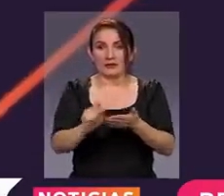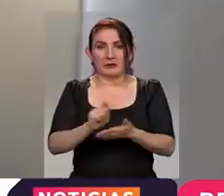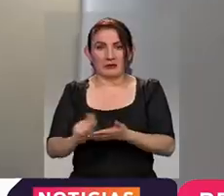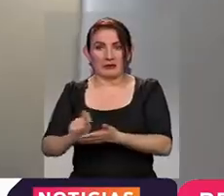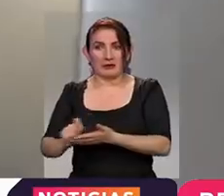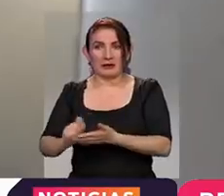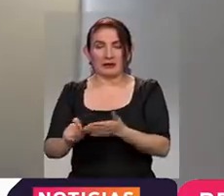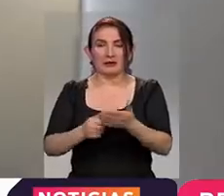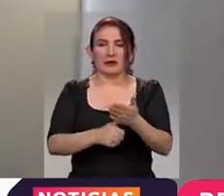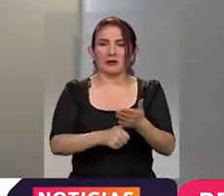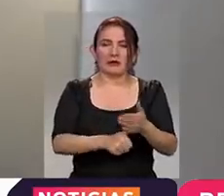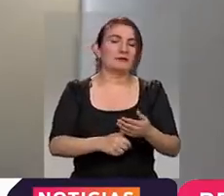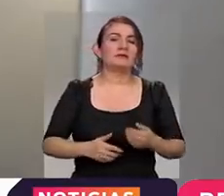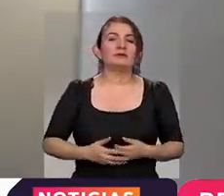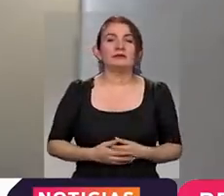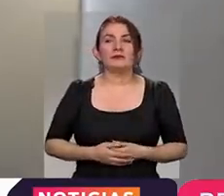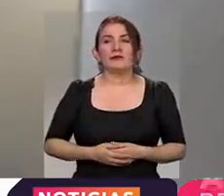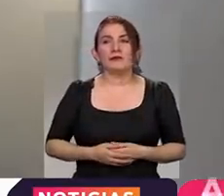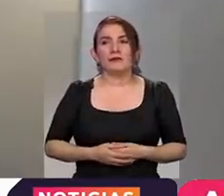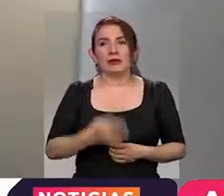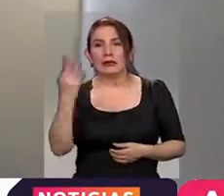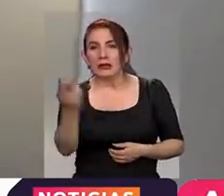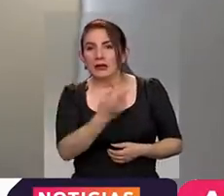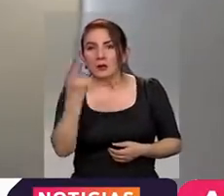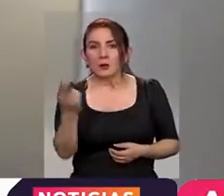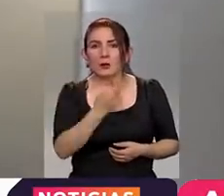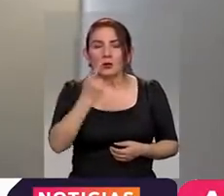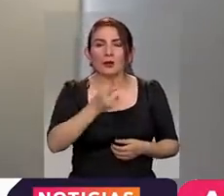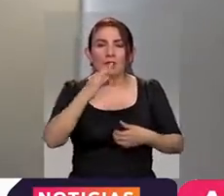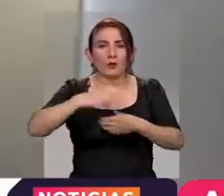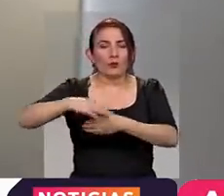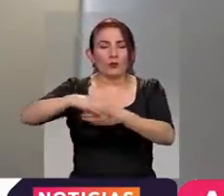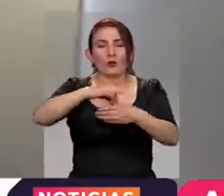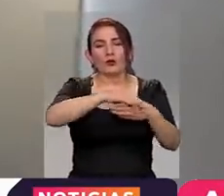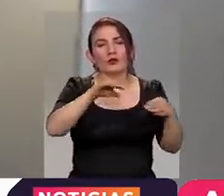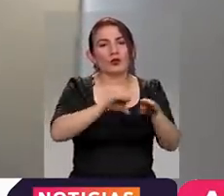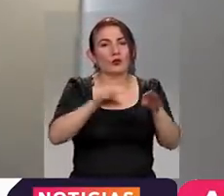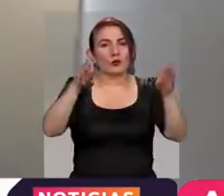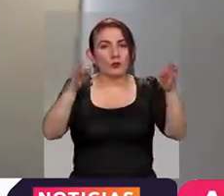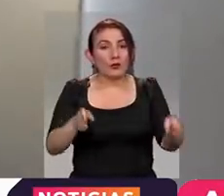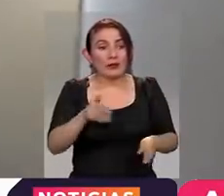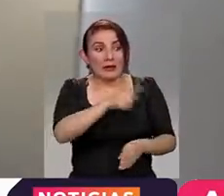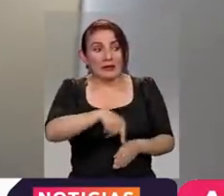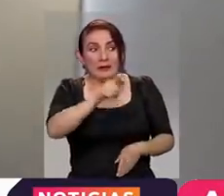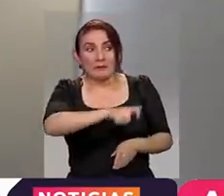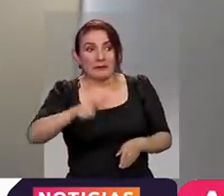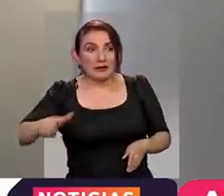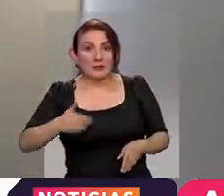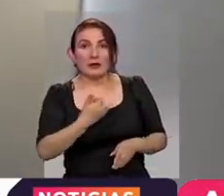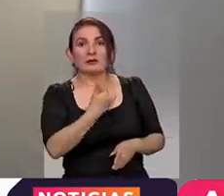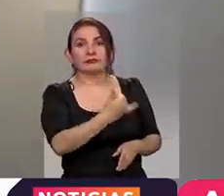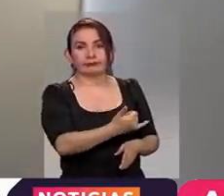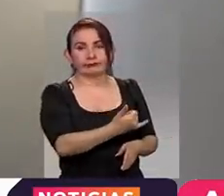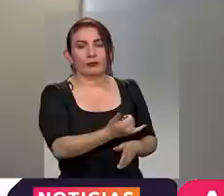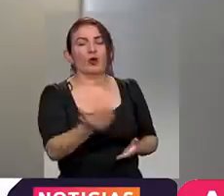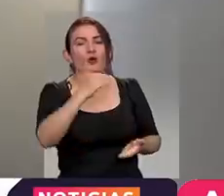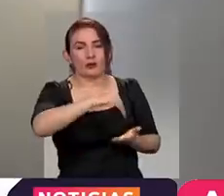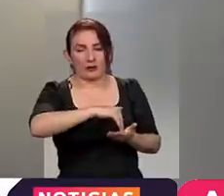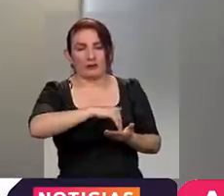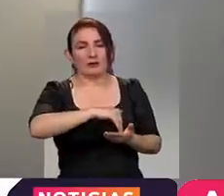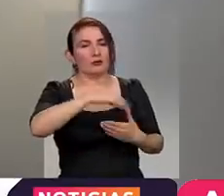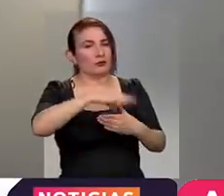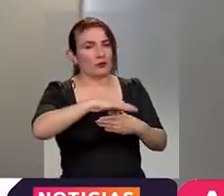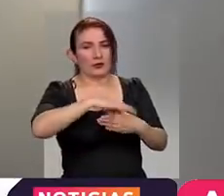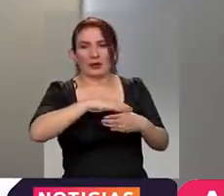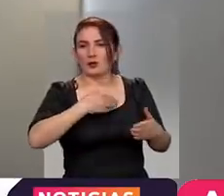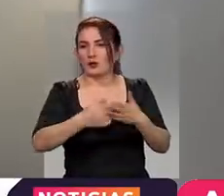cédula. La realización del reconteo de los votos en las mesas en que estas personas tuvieron presencia, sin importar